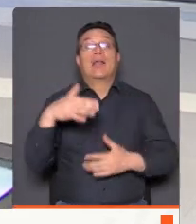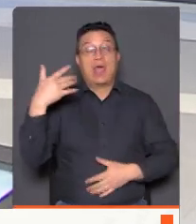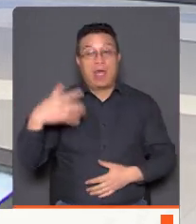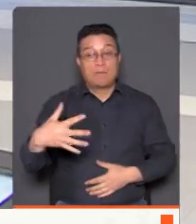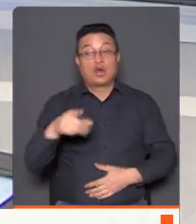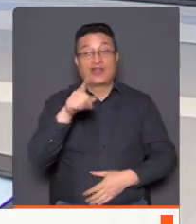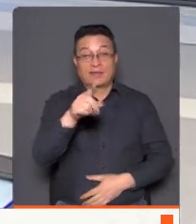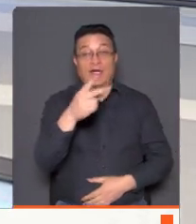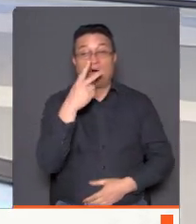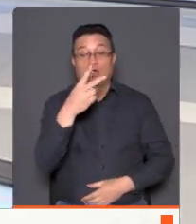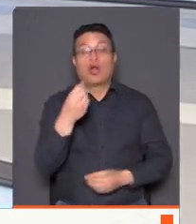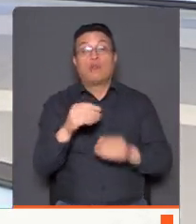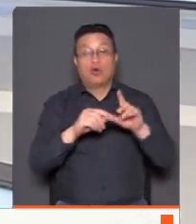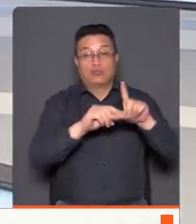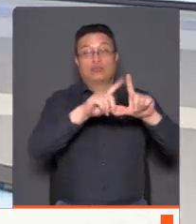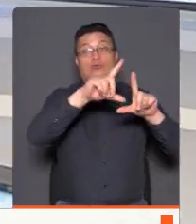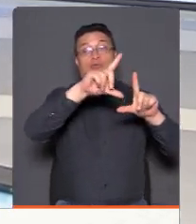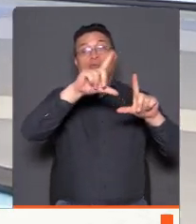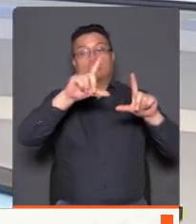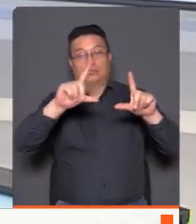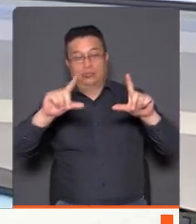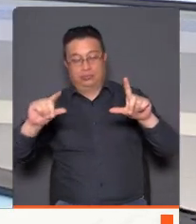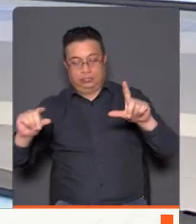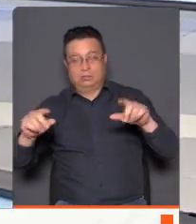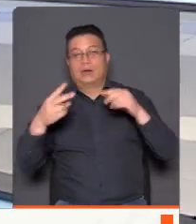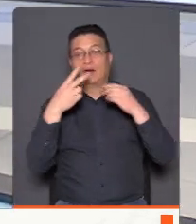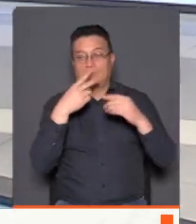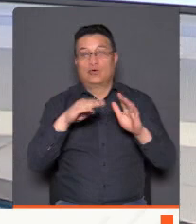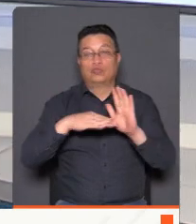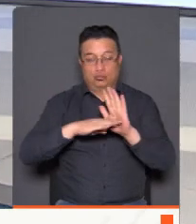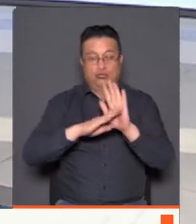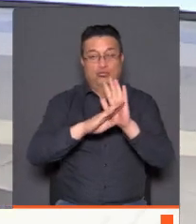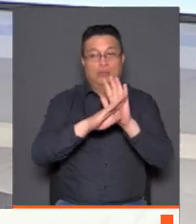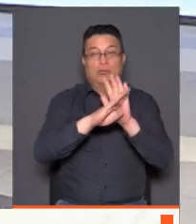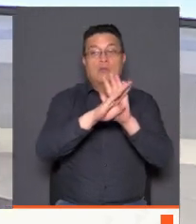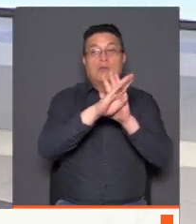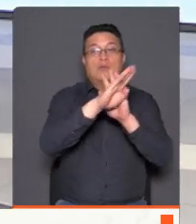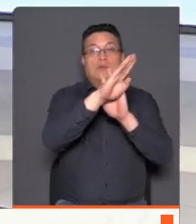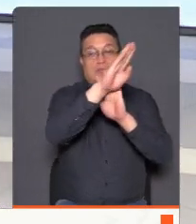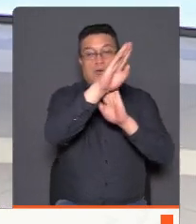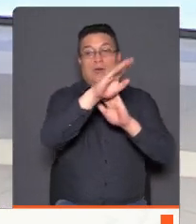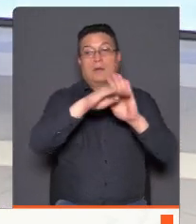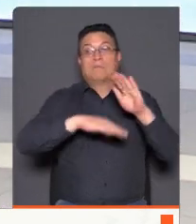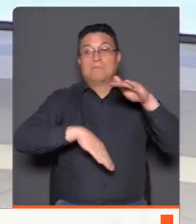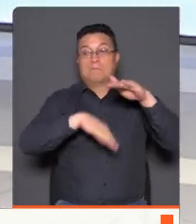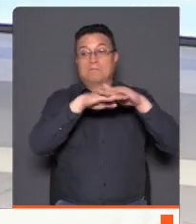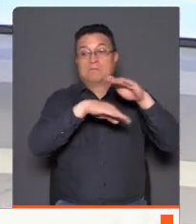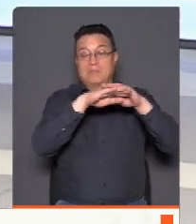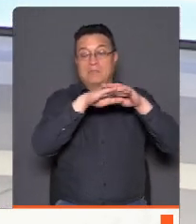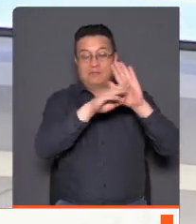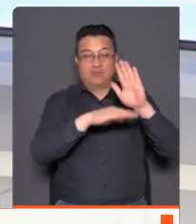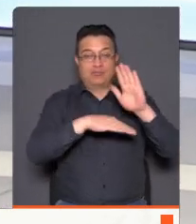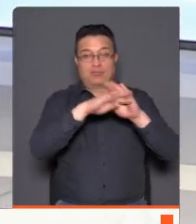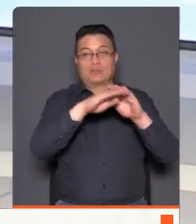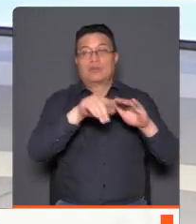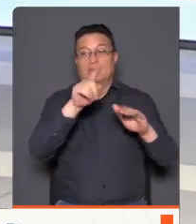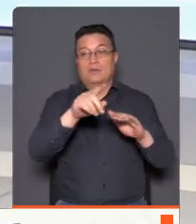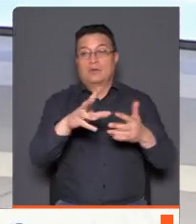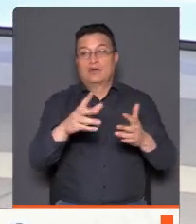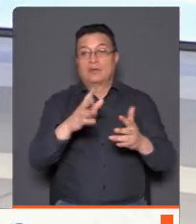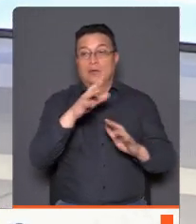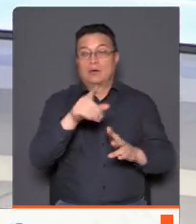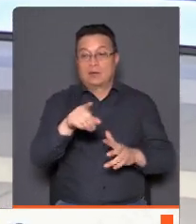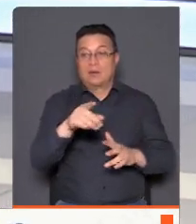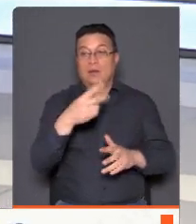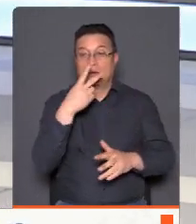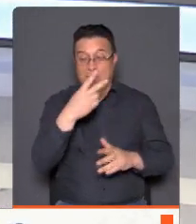cómo comienza a bajar. Así bueno, es. Evidentemente comienza a ascender, ascender, ascender. Aquí hay un punto bien importante, ¿no? En los 10.000. Bueno, sí, acérquese, hermano, no se